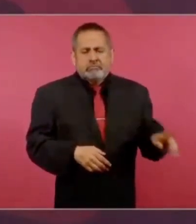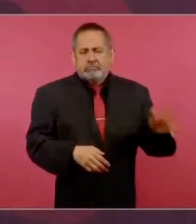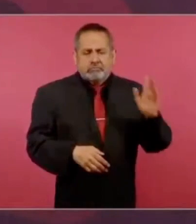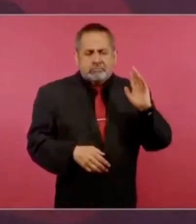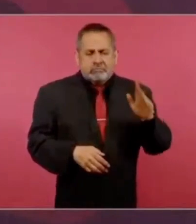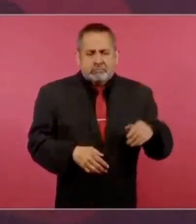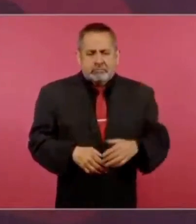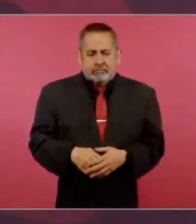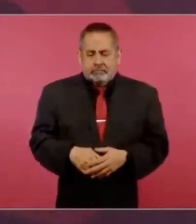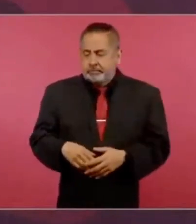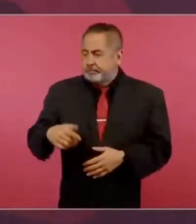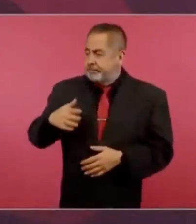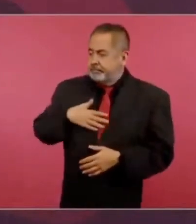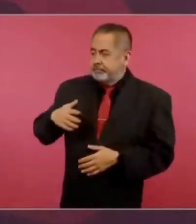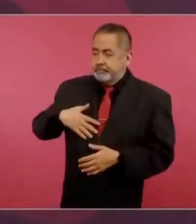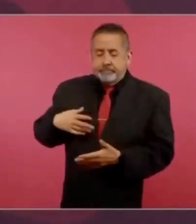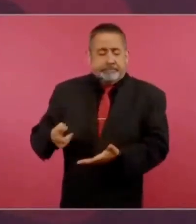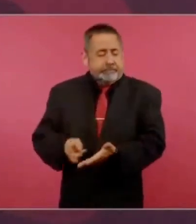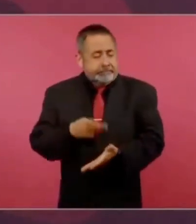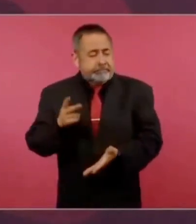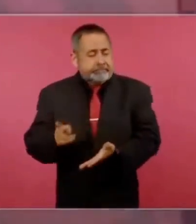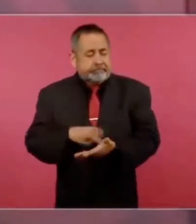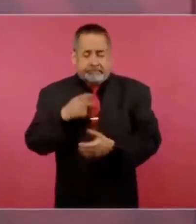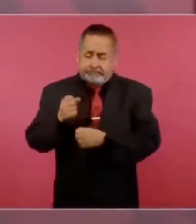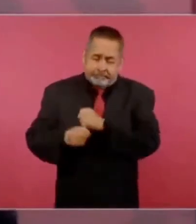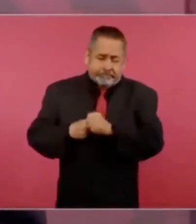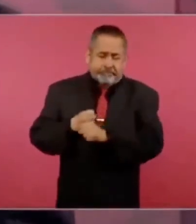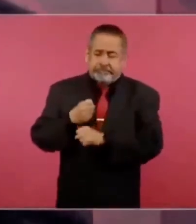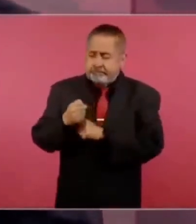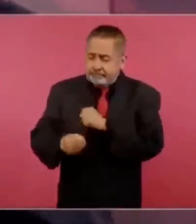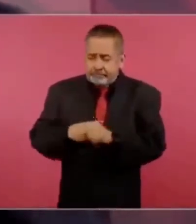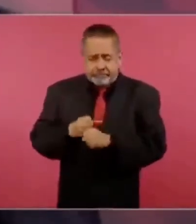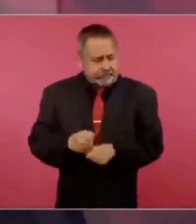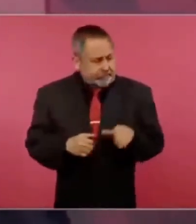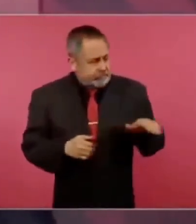Nosotros llevamos años